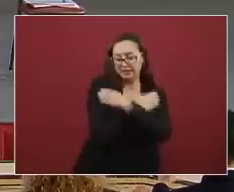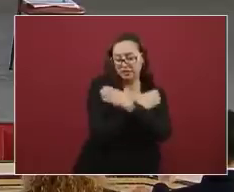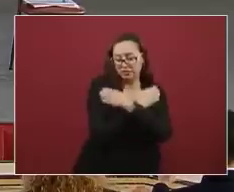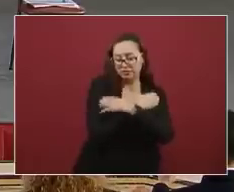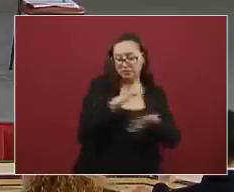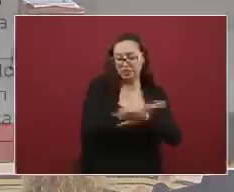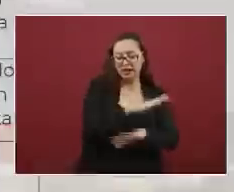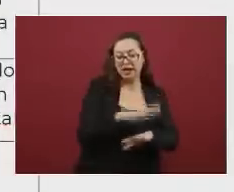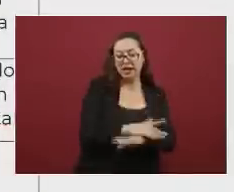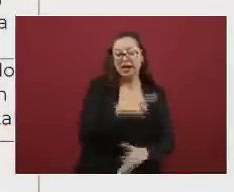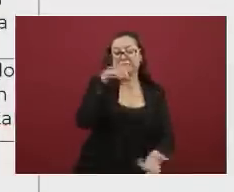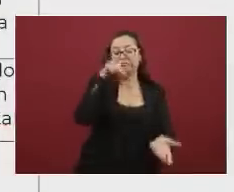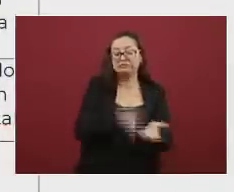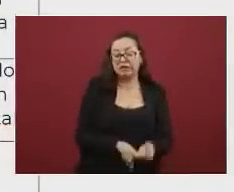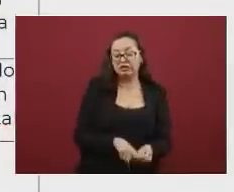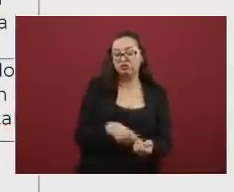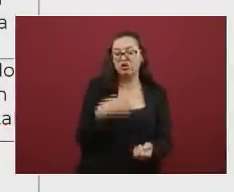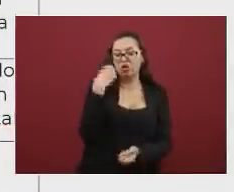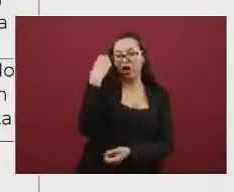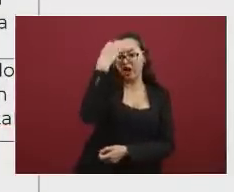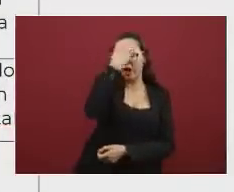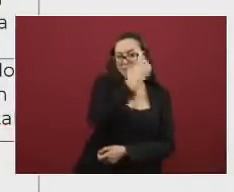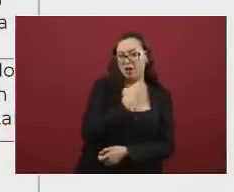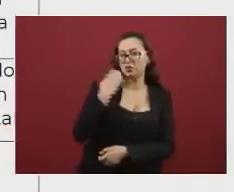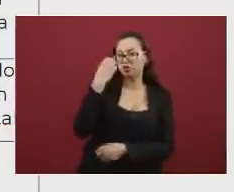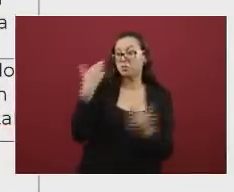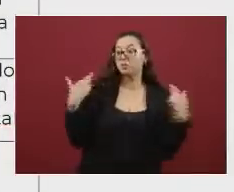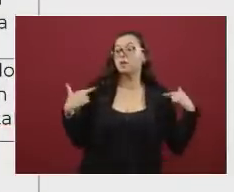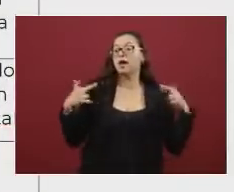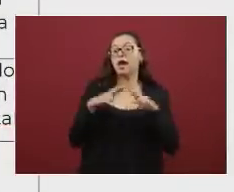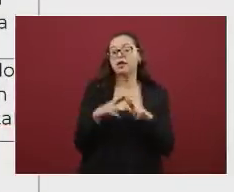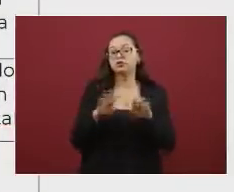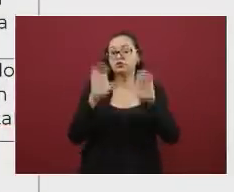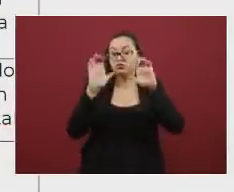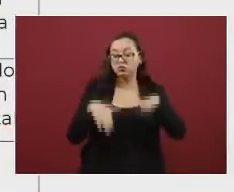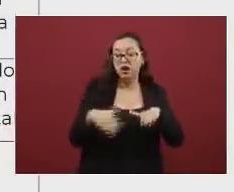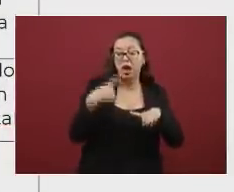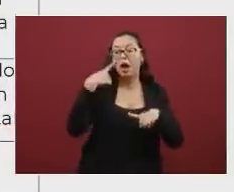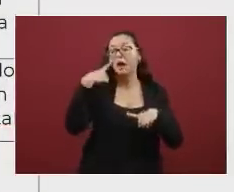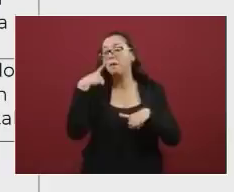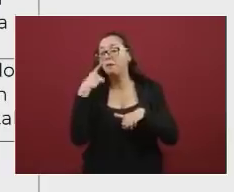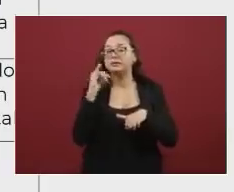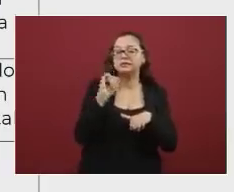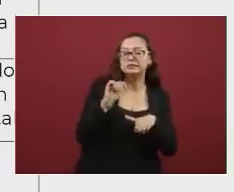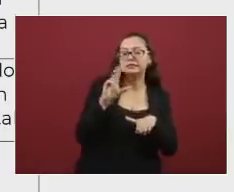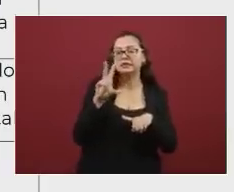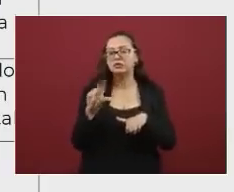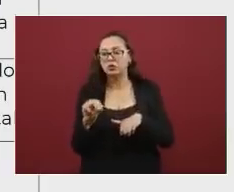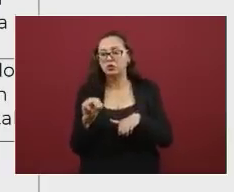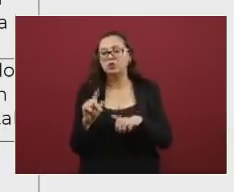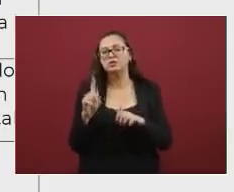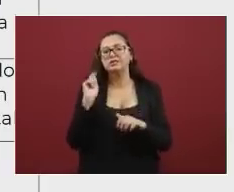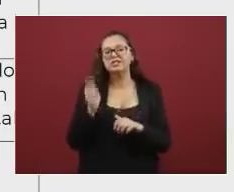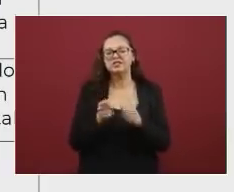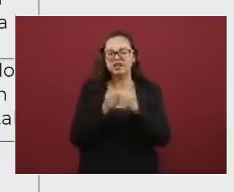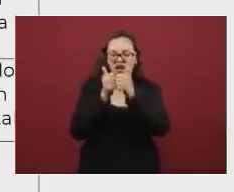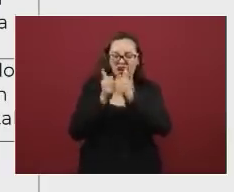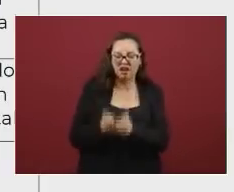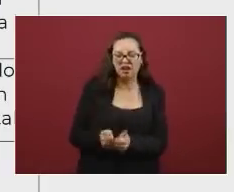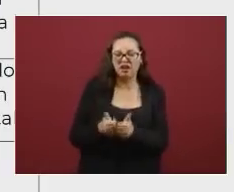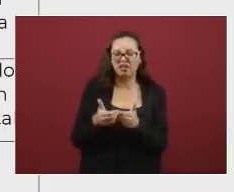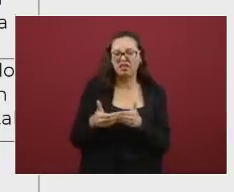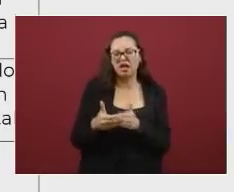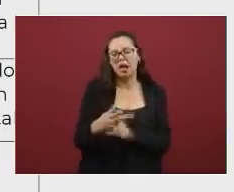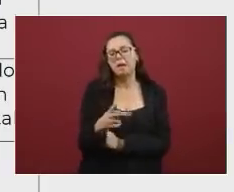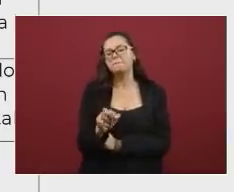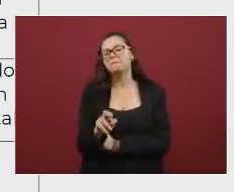ligada a la permanencia en el empleo. Ustedes recordarán esa palabra permanencia que se incluyó en el